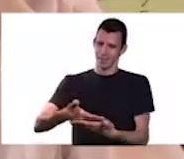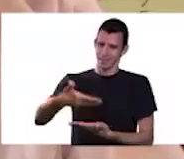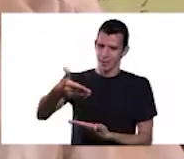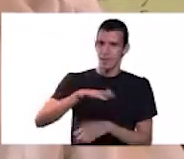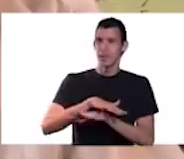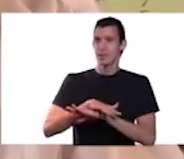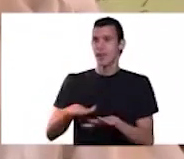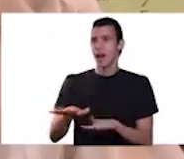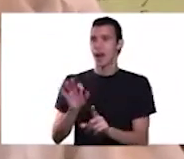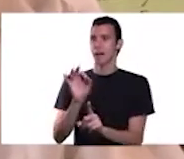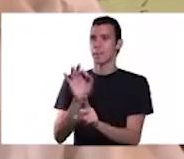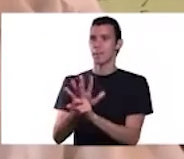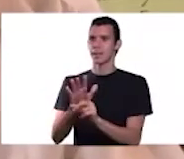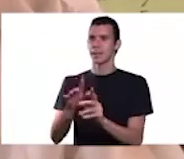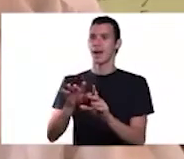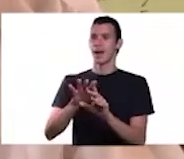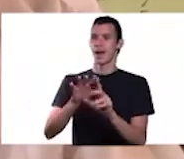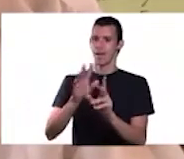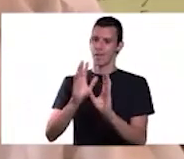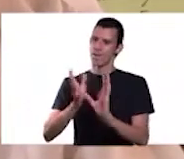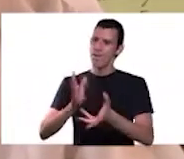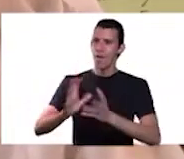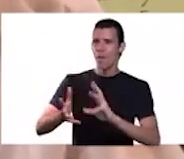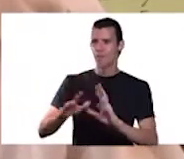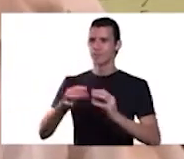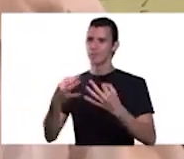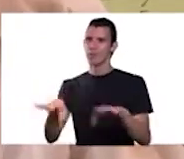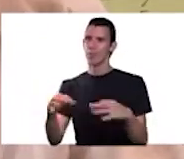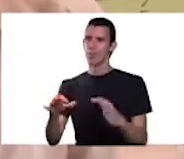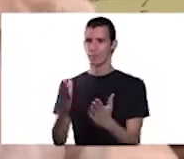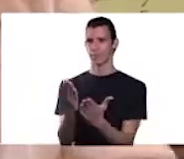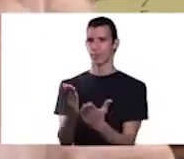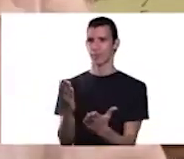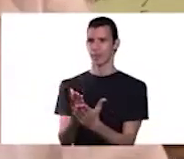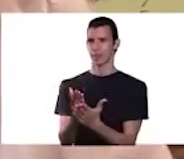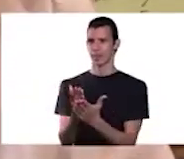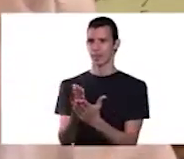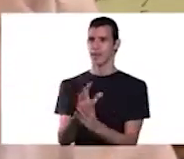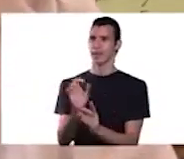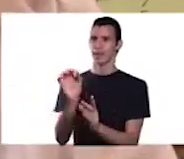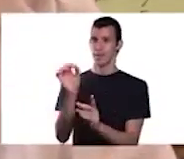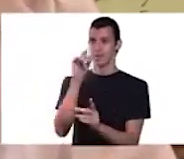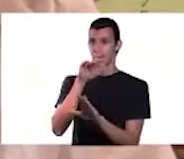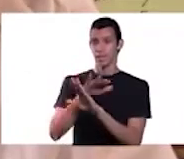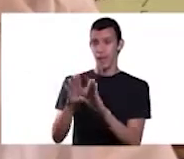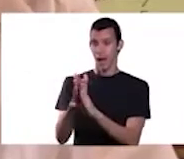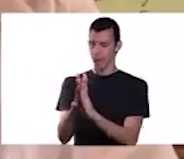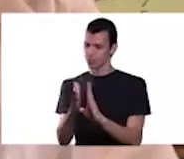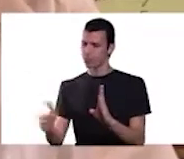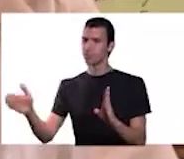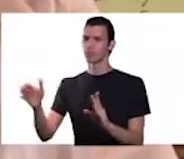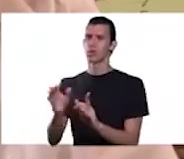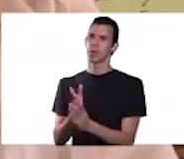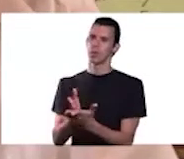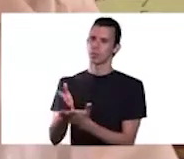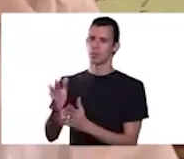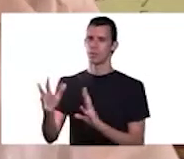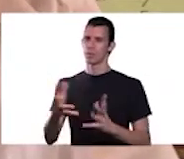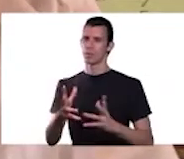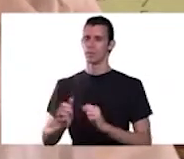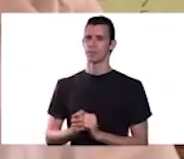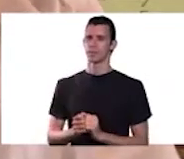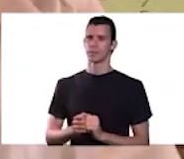a realizar cuando retornen a sus escuelas. Harían un trabajo de control parcial en el caso